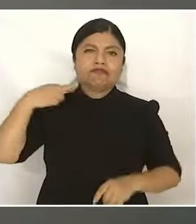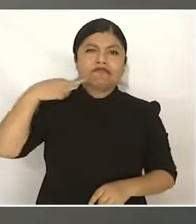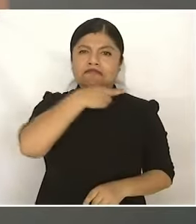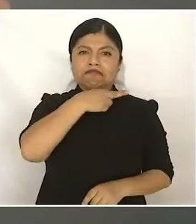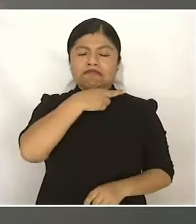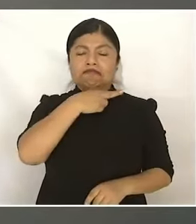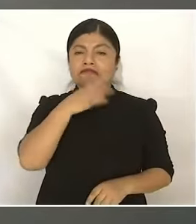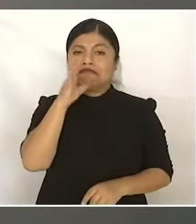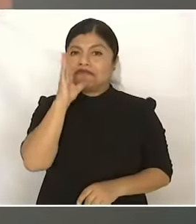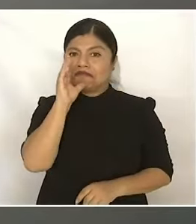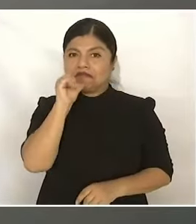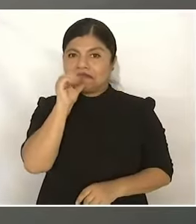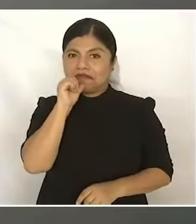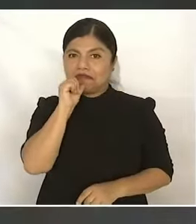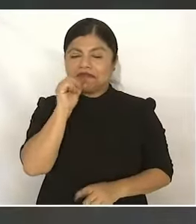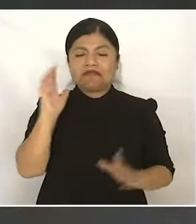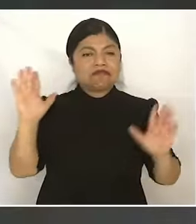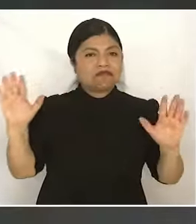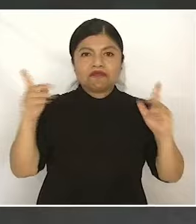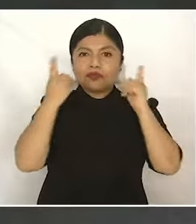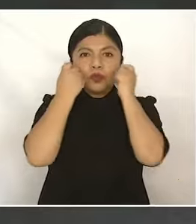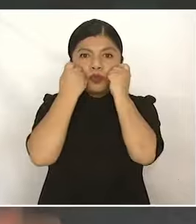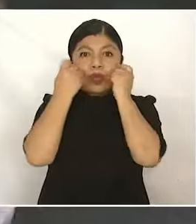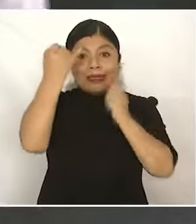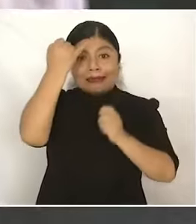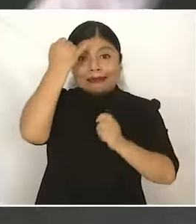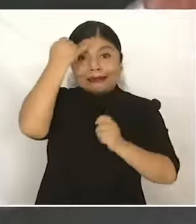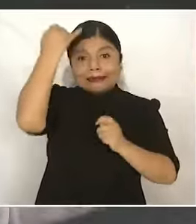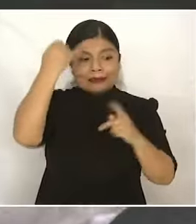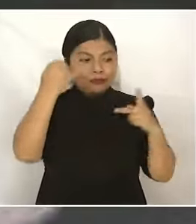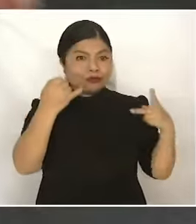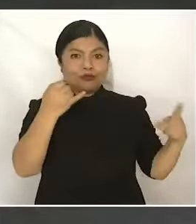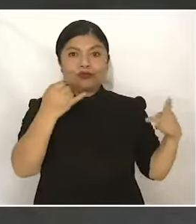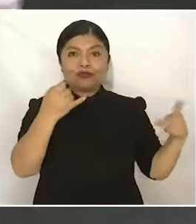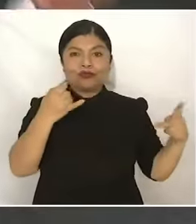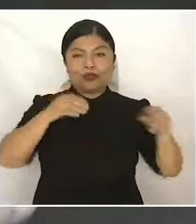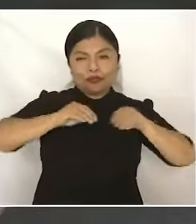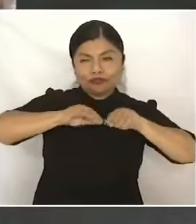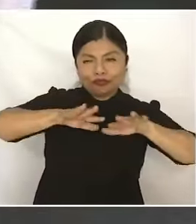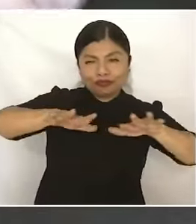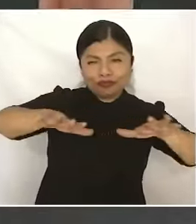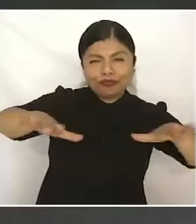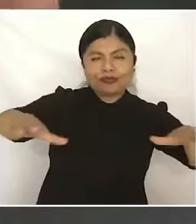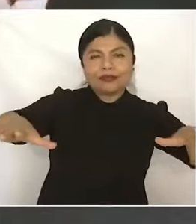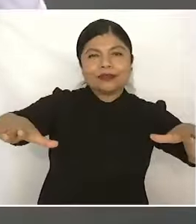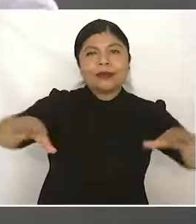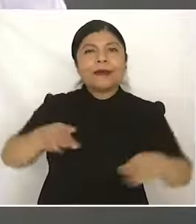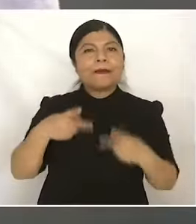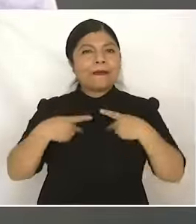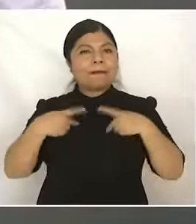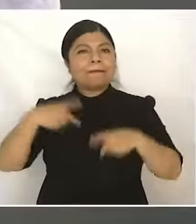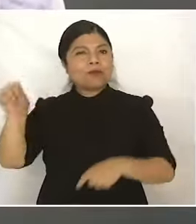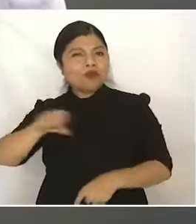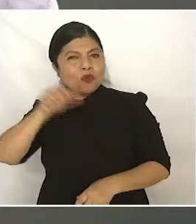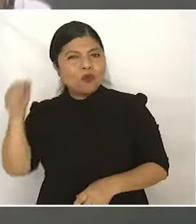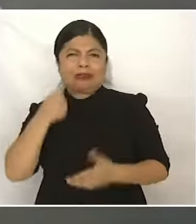quedó sembrada la idea y se siguió luchando, porque así